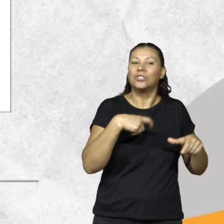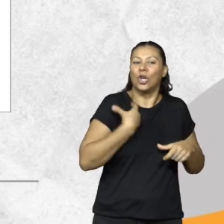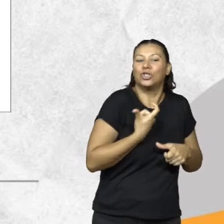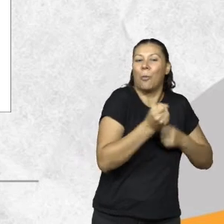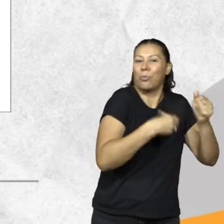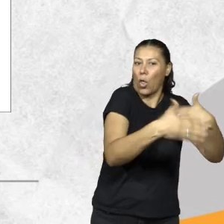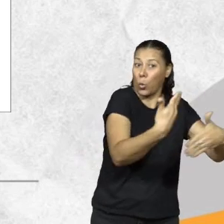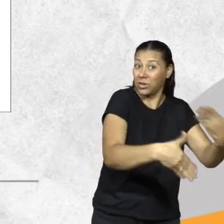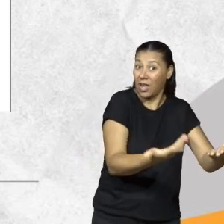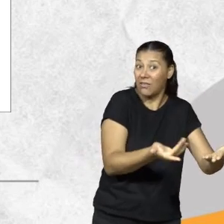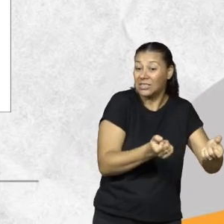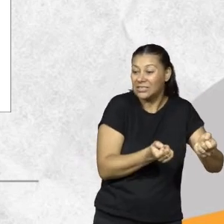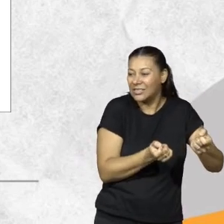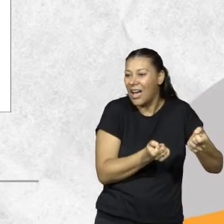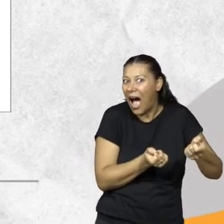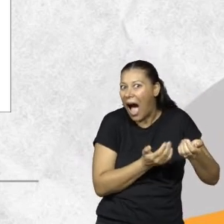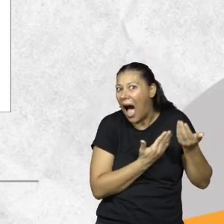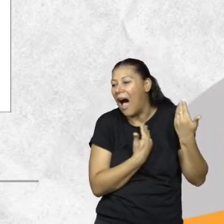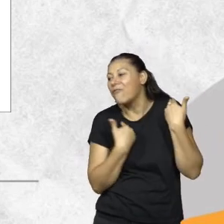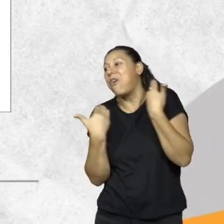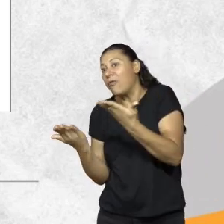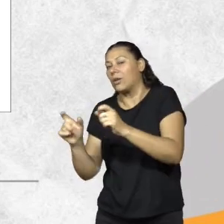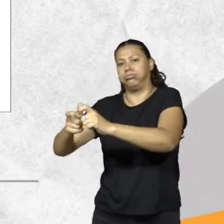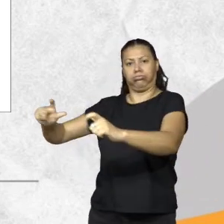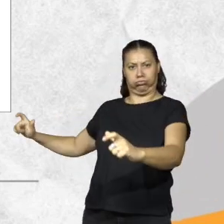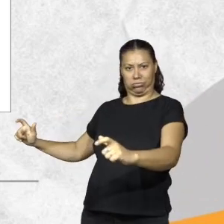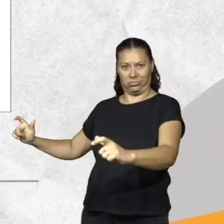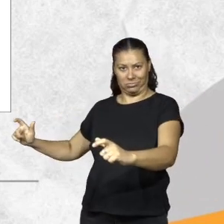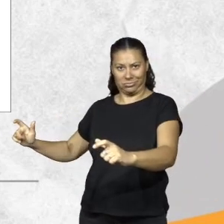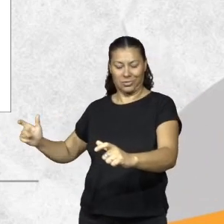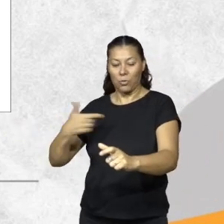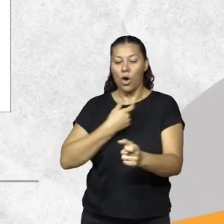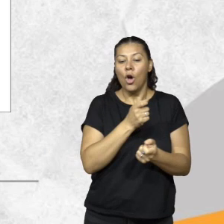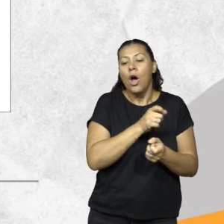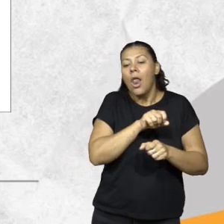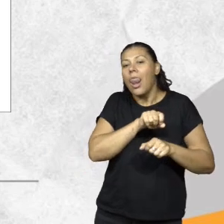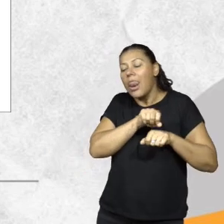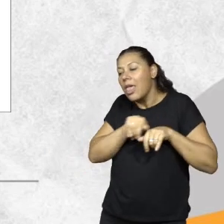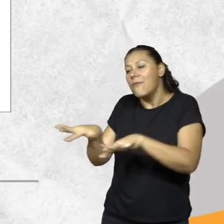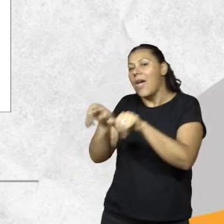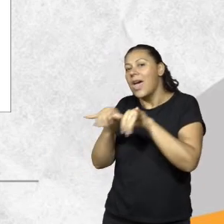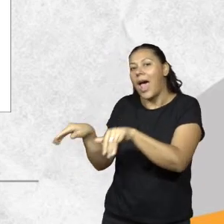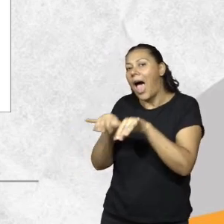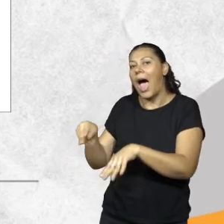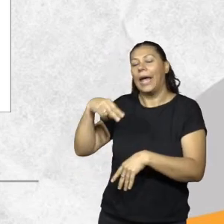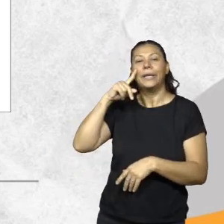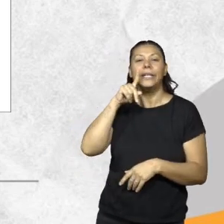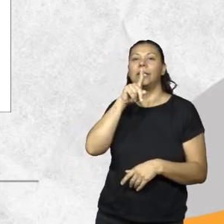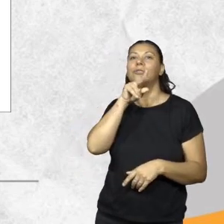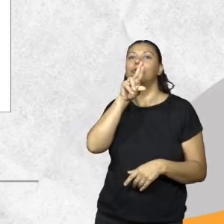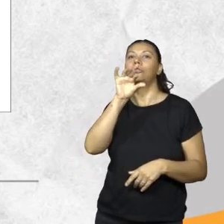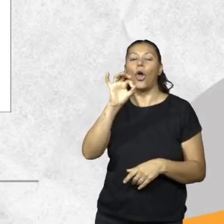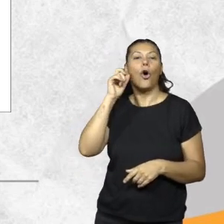principalmente nitrógeno y fósforo a esos cuerpos de agua y se ven favorecidas por ciertas condiciones como por